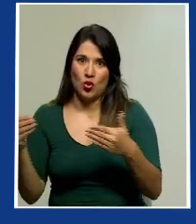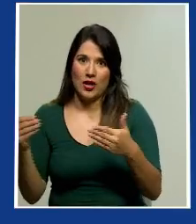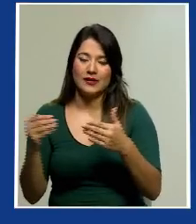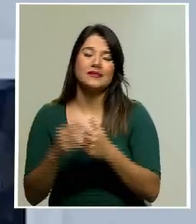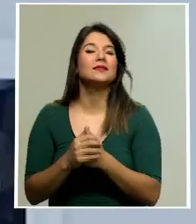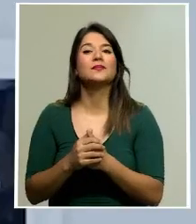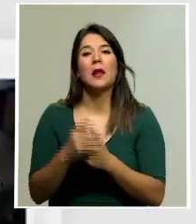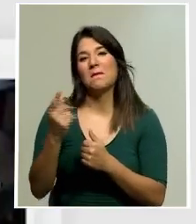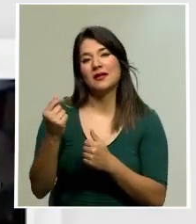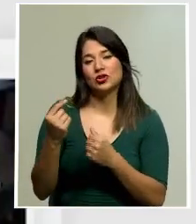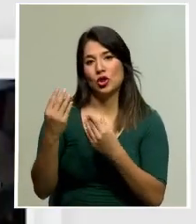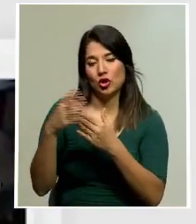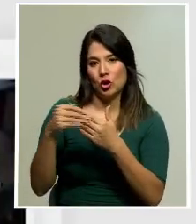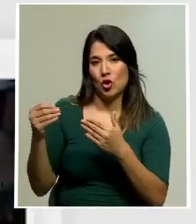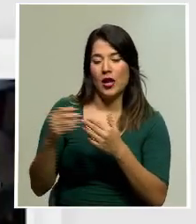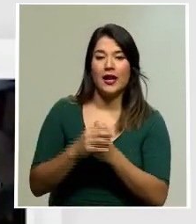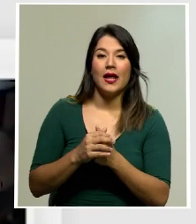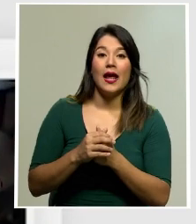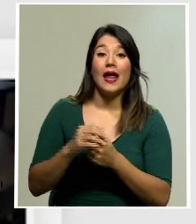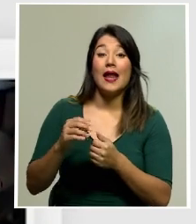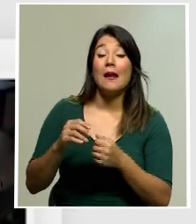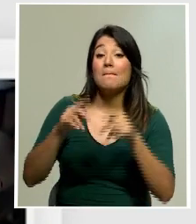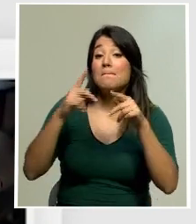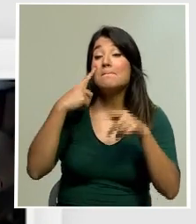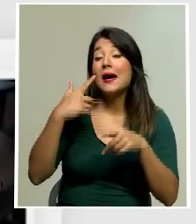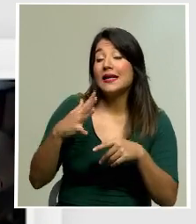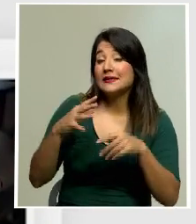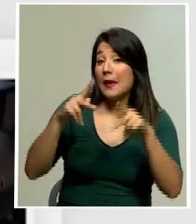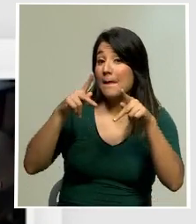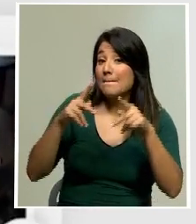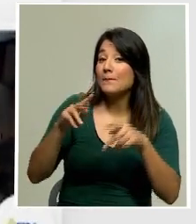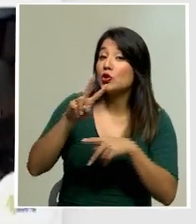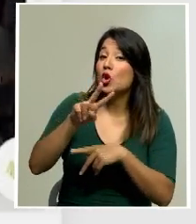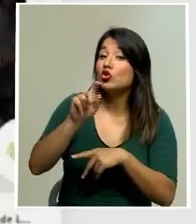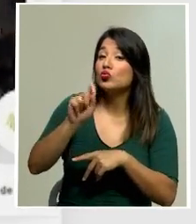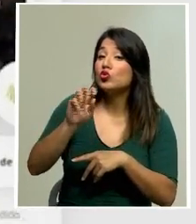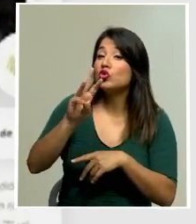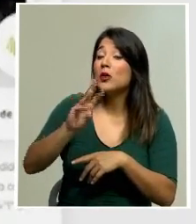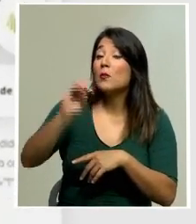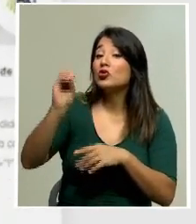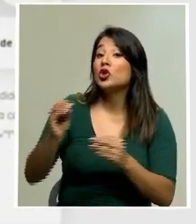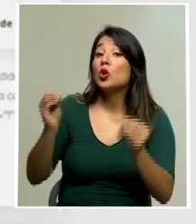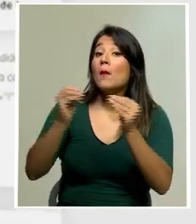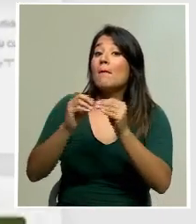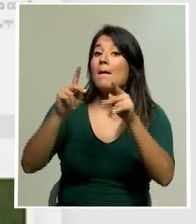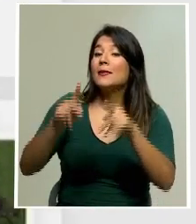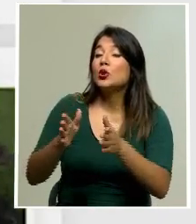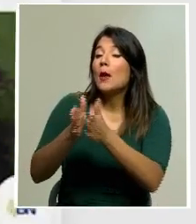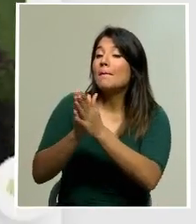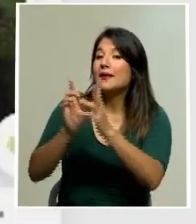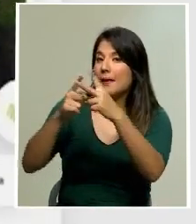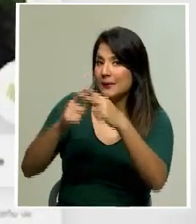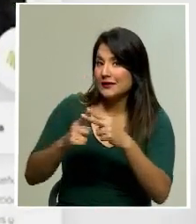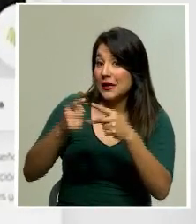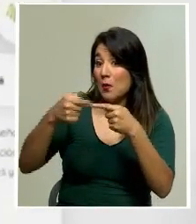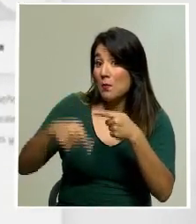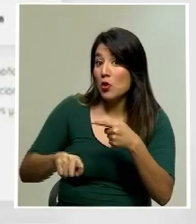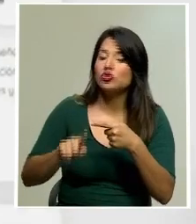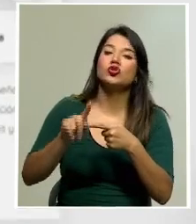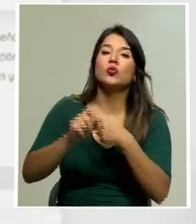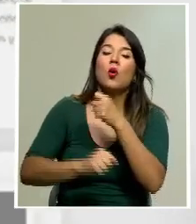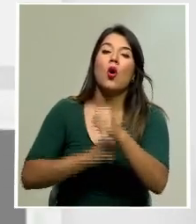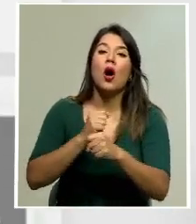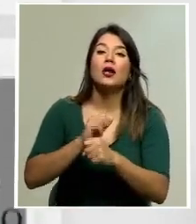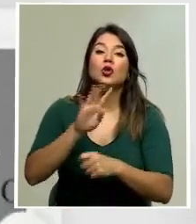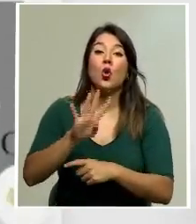año el crecimiento del crédito sea de 2,6% y que para el próximo año llegue a un 4%. El dinamismo económico